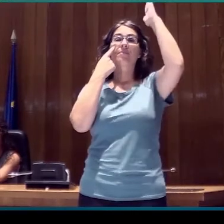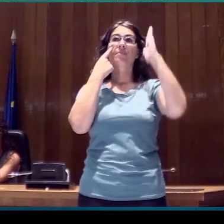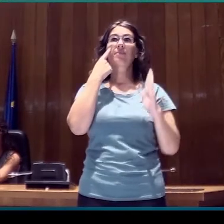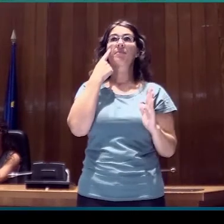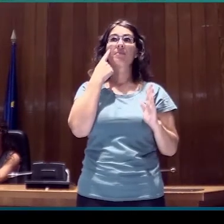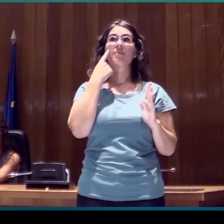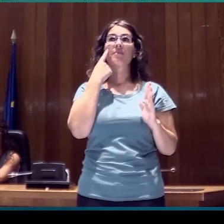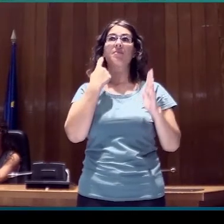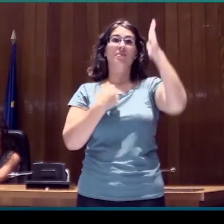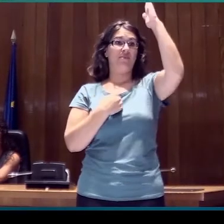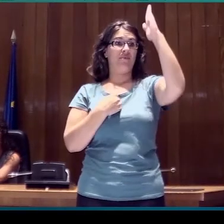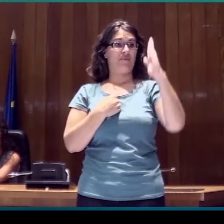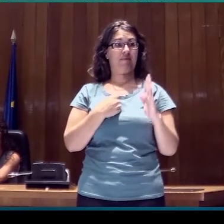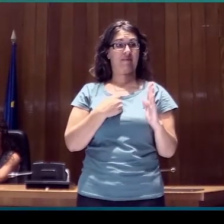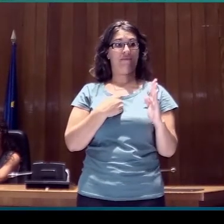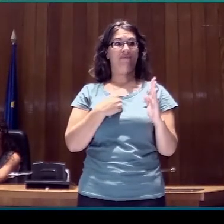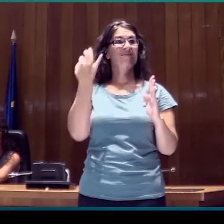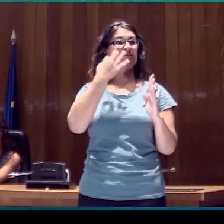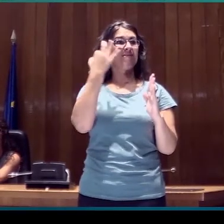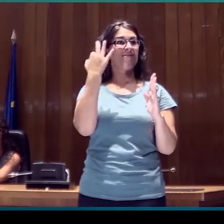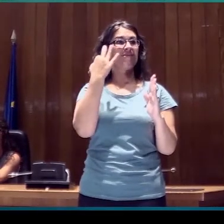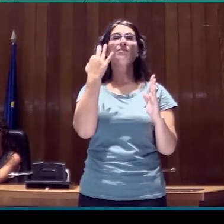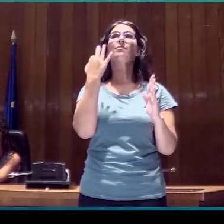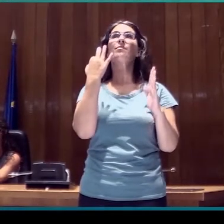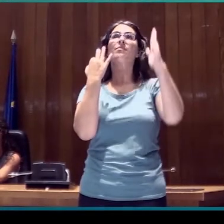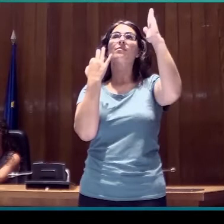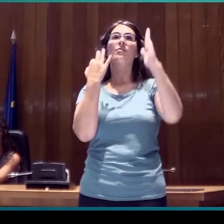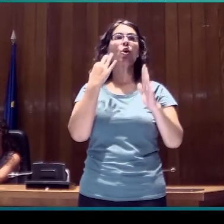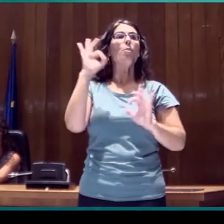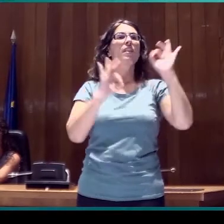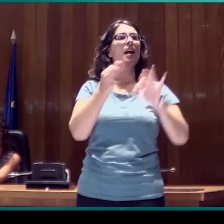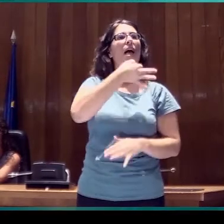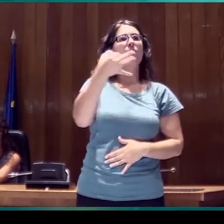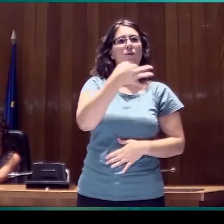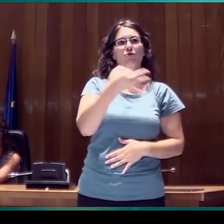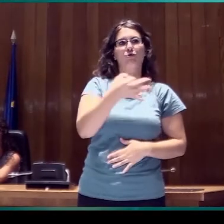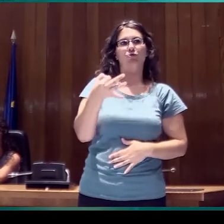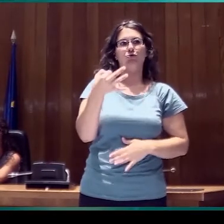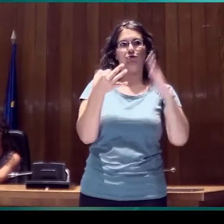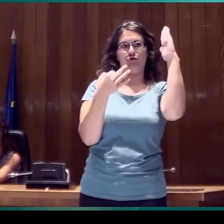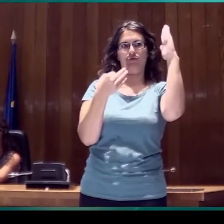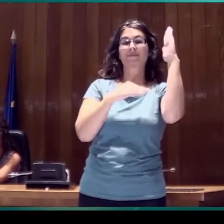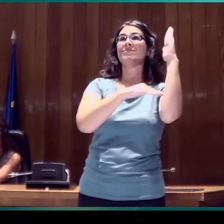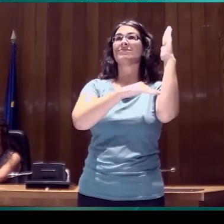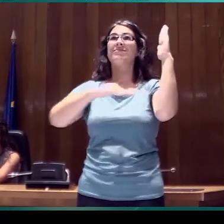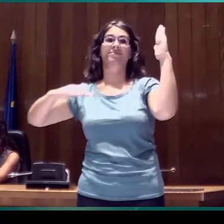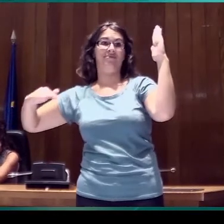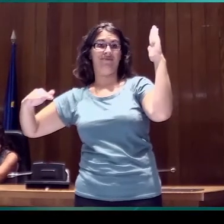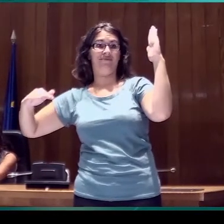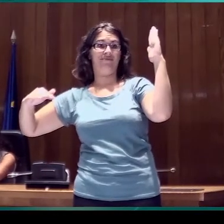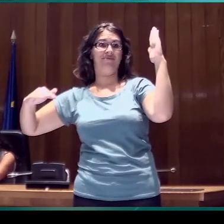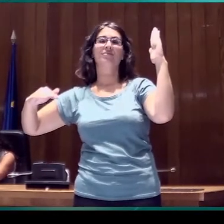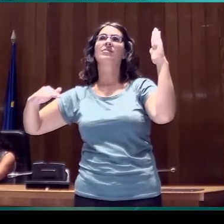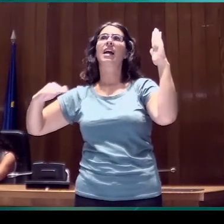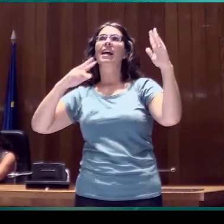vertical aparece el porcentaje de aciertos y en el eje horizontal aparece la